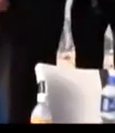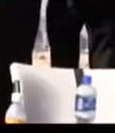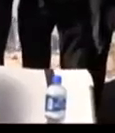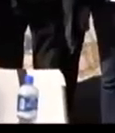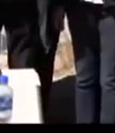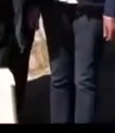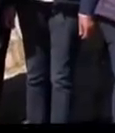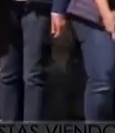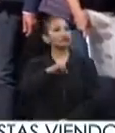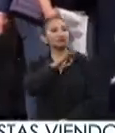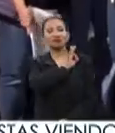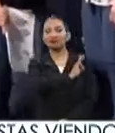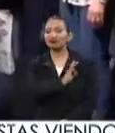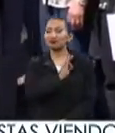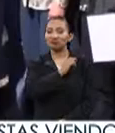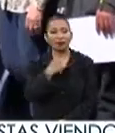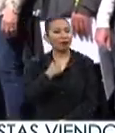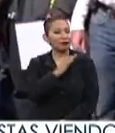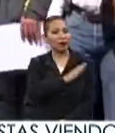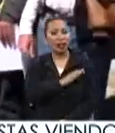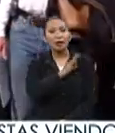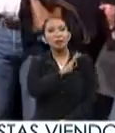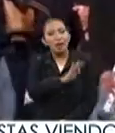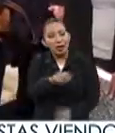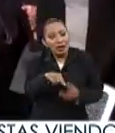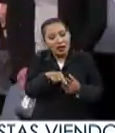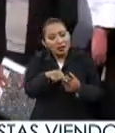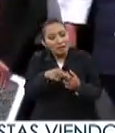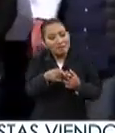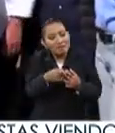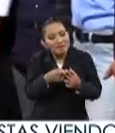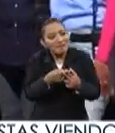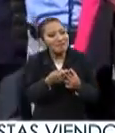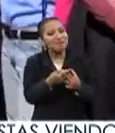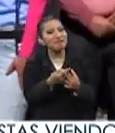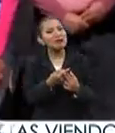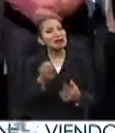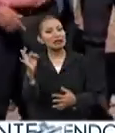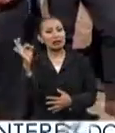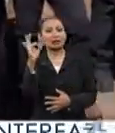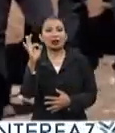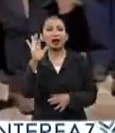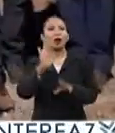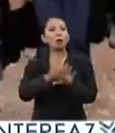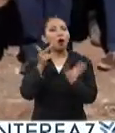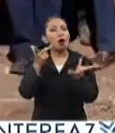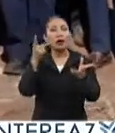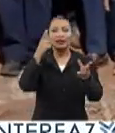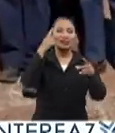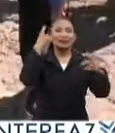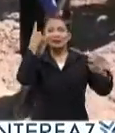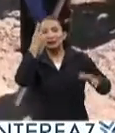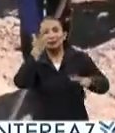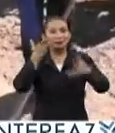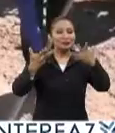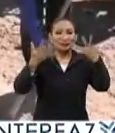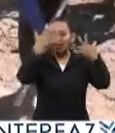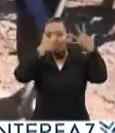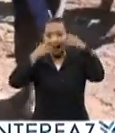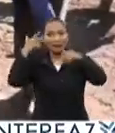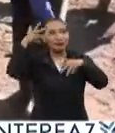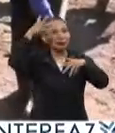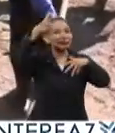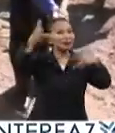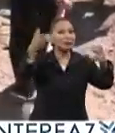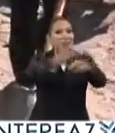Estamos muy felices, estoy muy feliz de poder empezar. Quizá también un poco de vértigo, ¿no?, de todo lo que nos